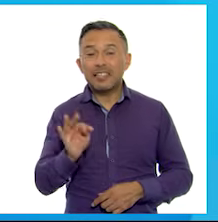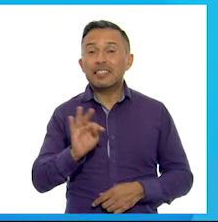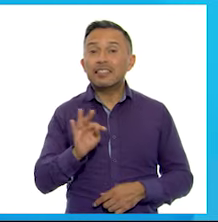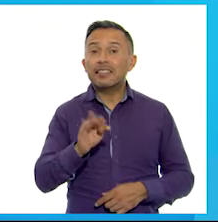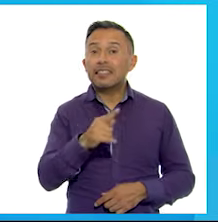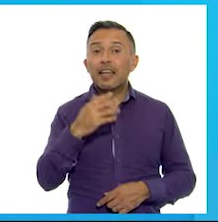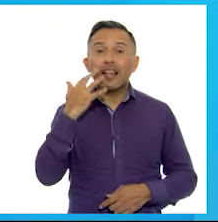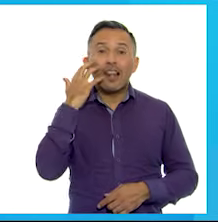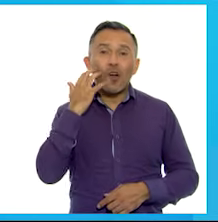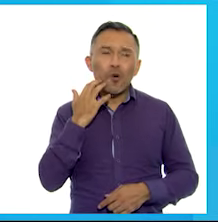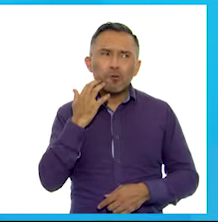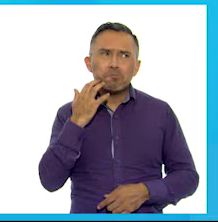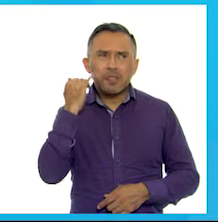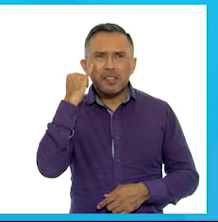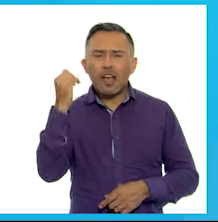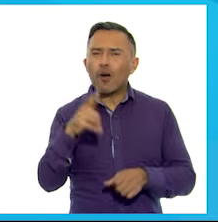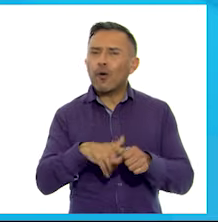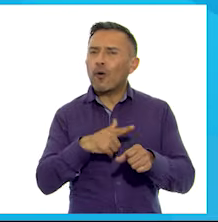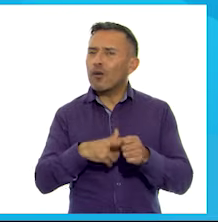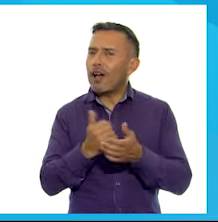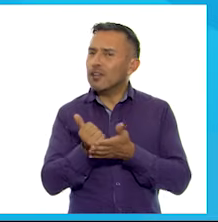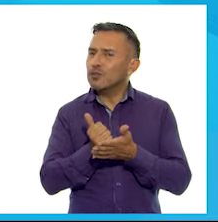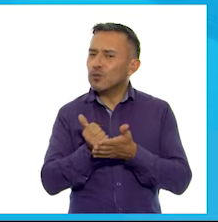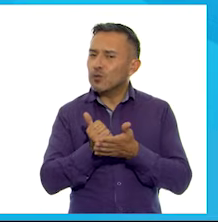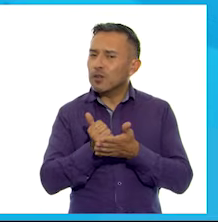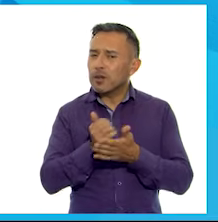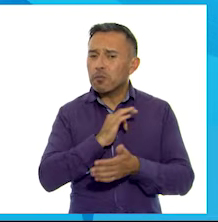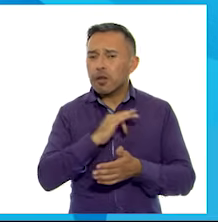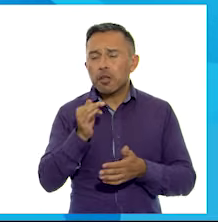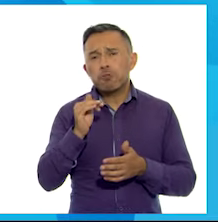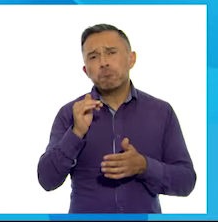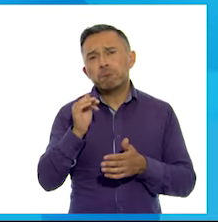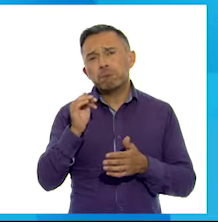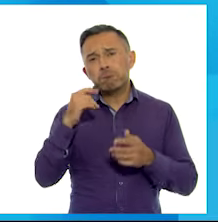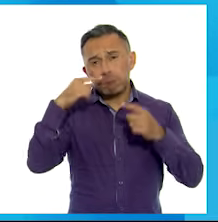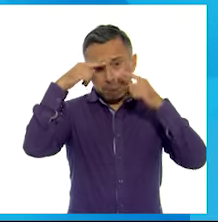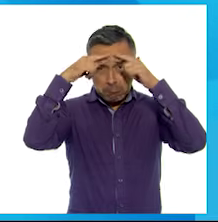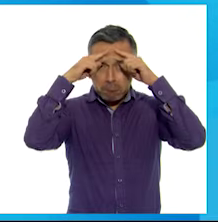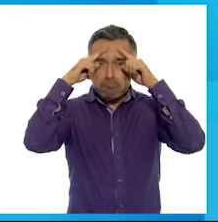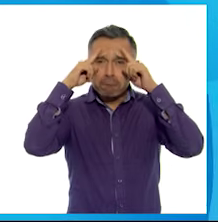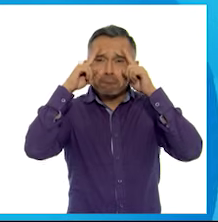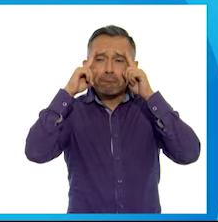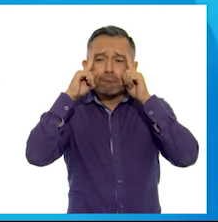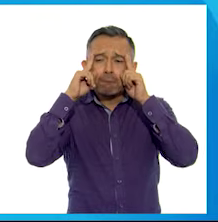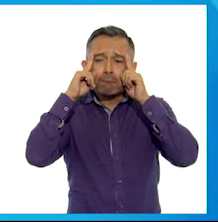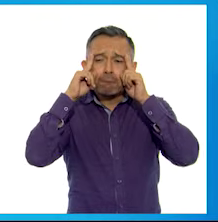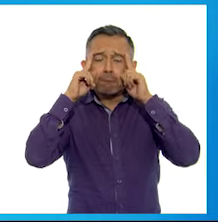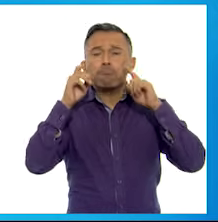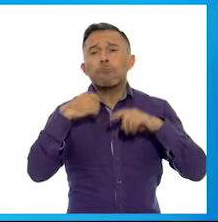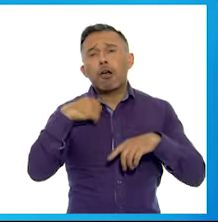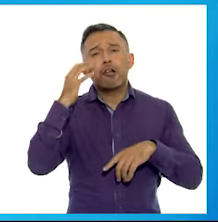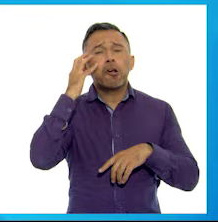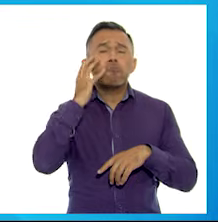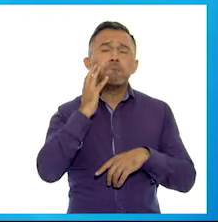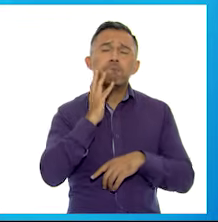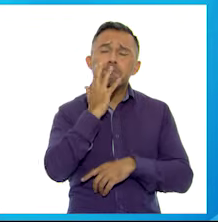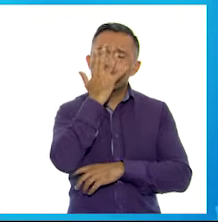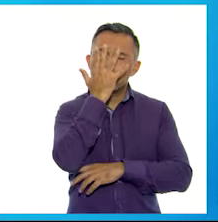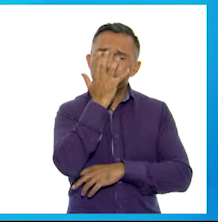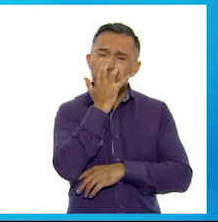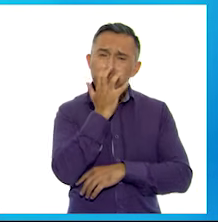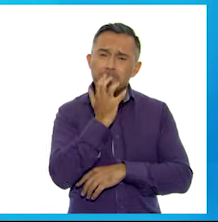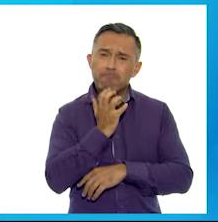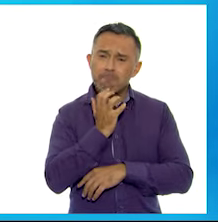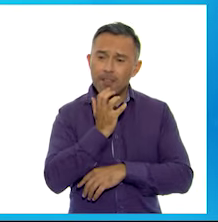con color azul y le hacemos unas cejitas hacia abajo, estaría muy triste este león. ¿Se